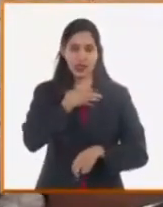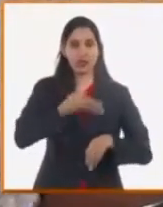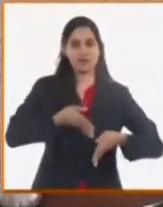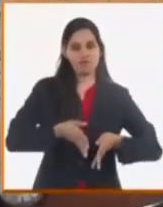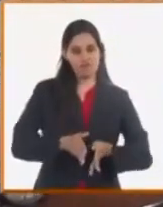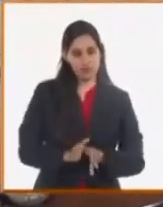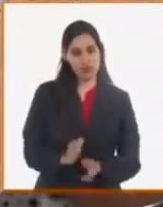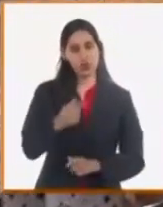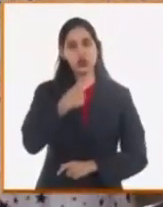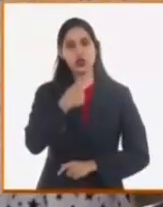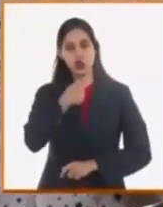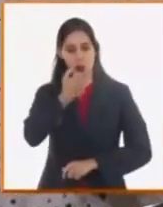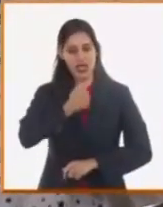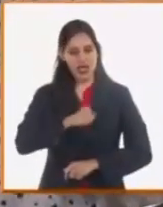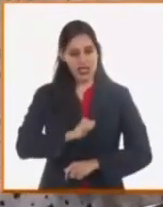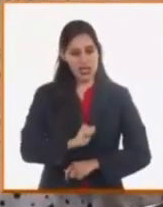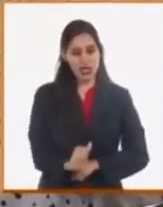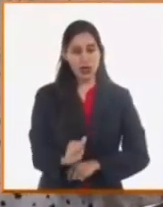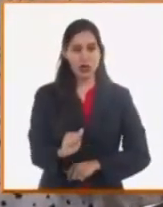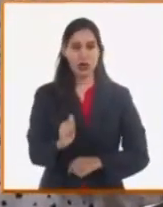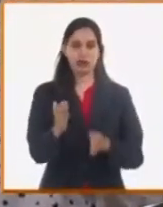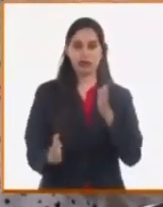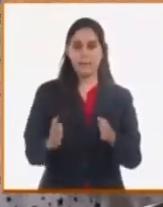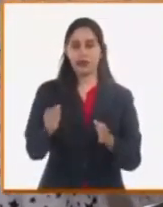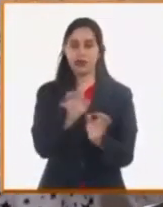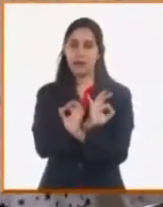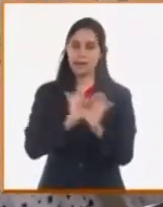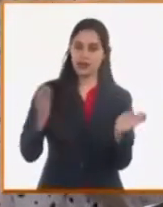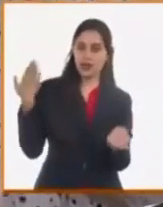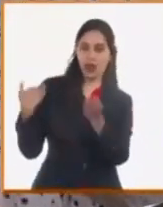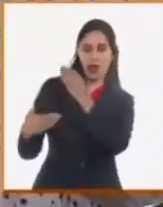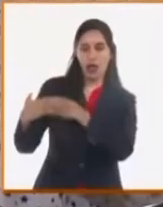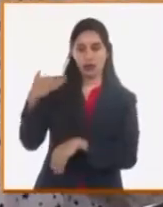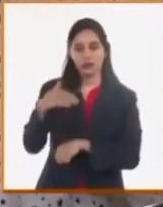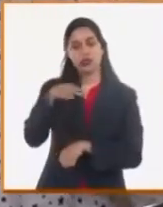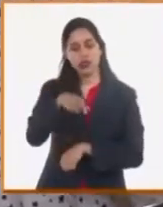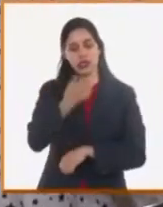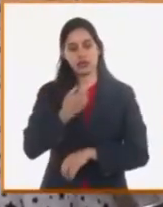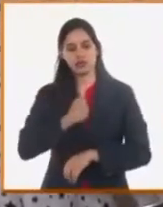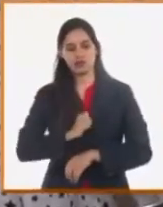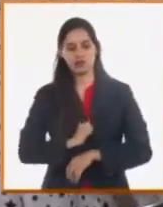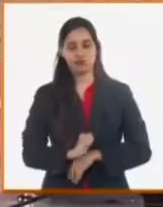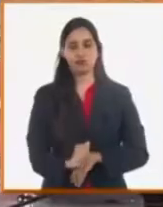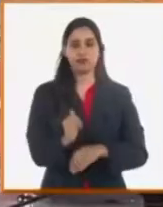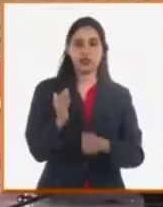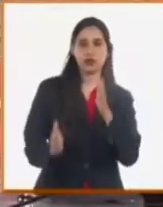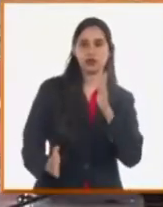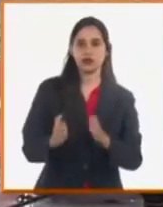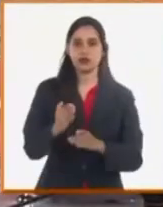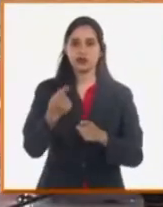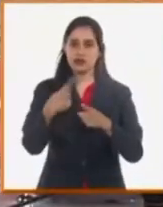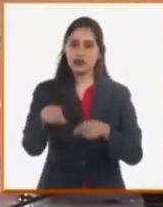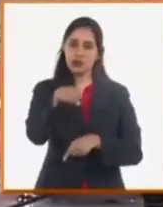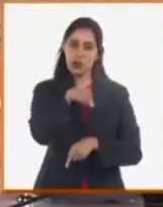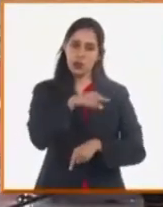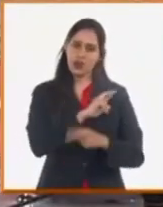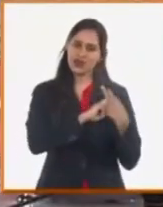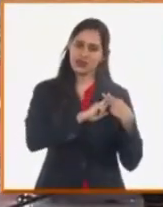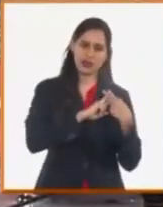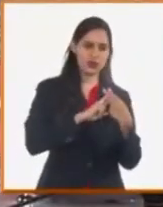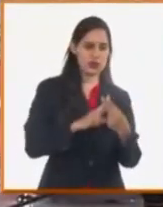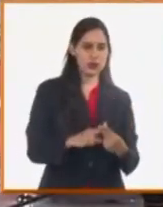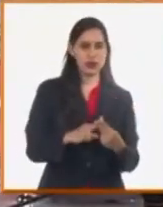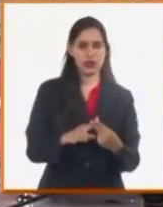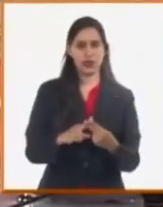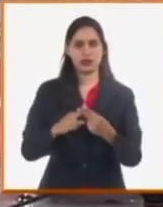soy hijo de del periodo especial Yo soy fruto de esa etapa que tu generación tiene más compromiso con el celular con el